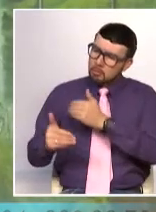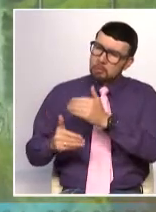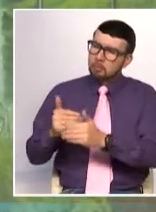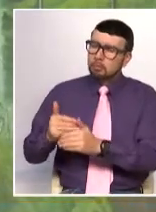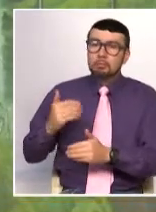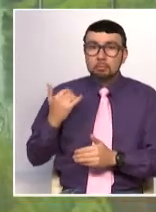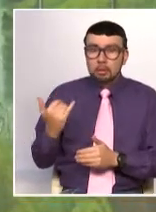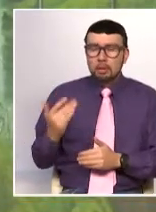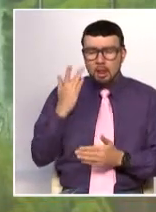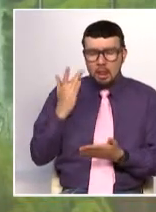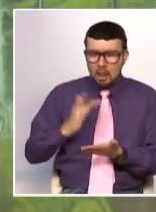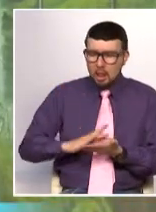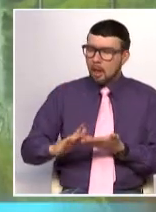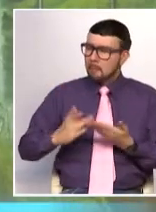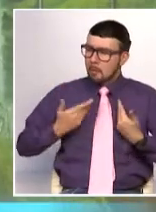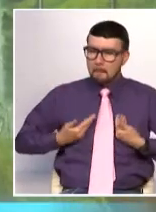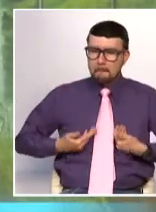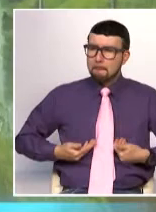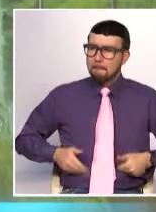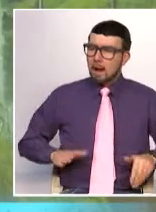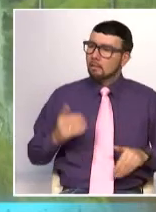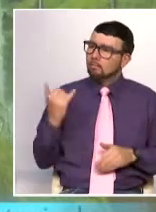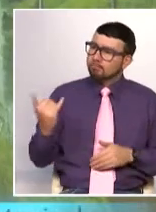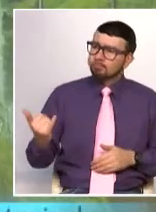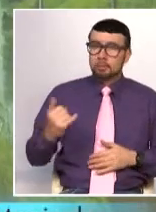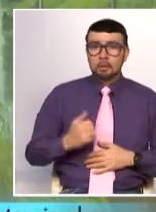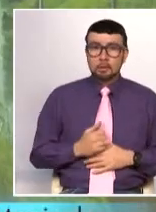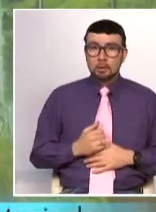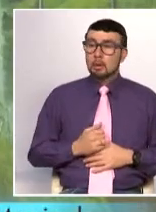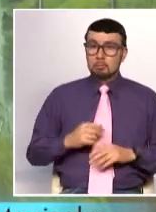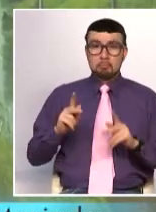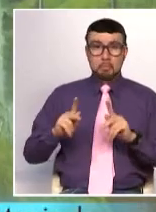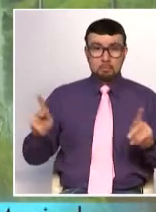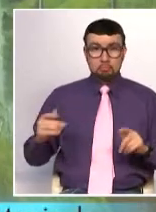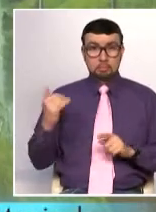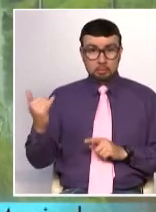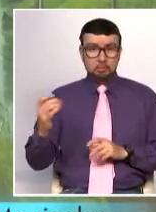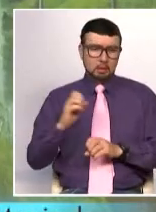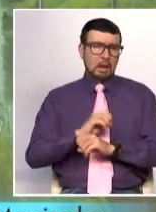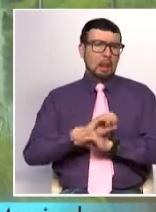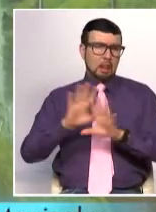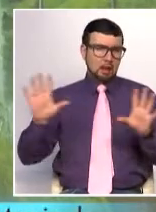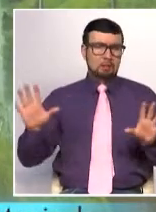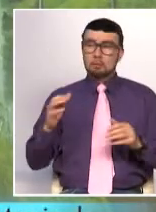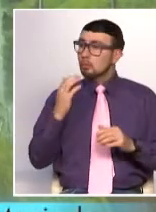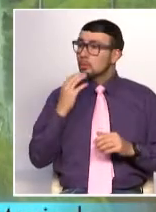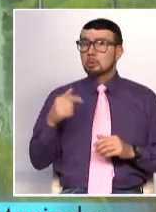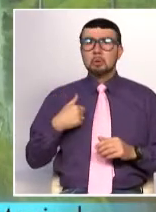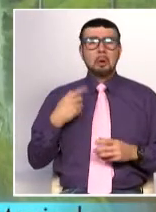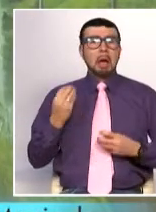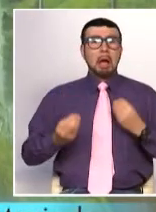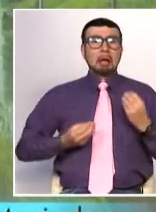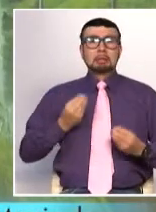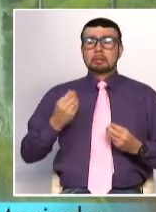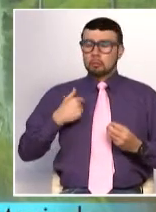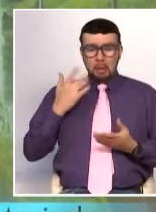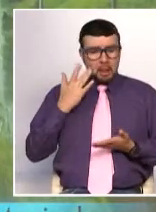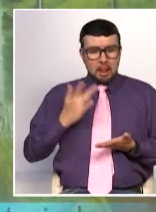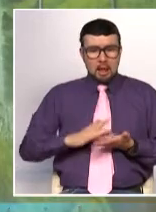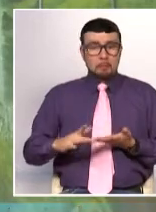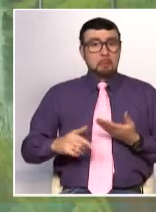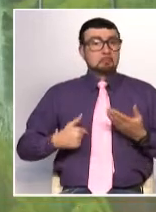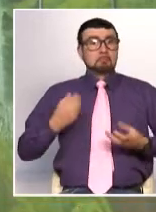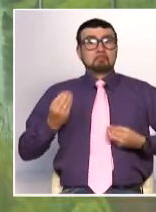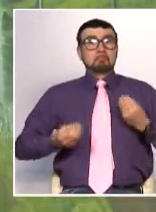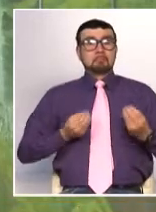muchas personas tienen claro esto yo qué puedo hacer para desintoxicarme la gente sabe que